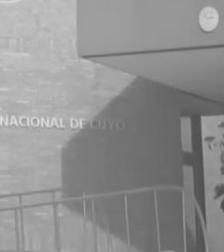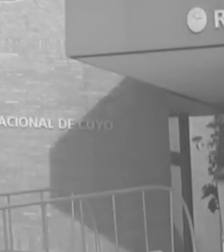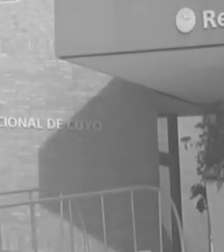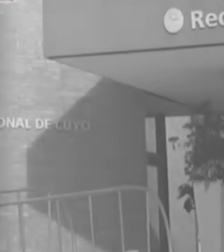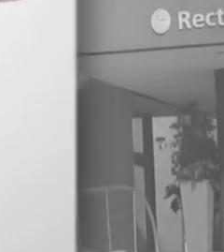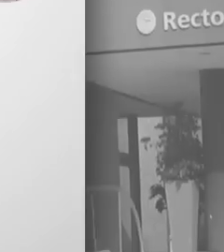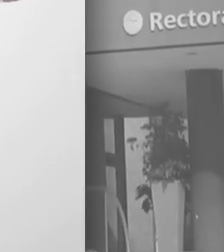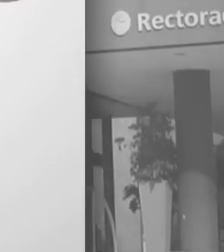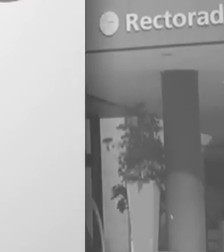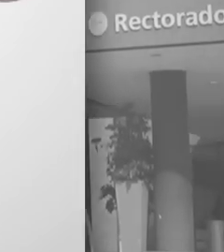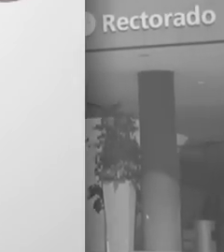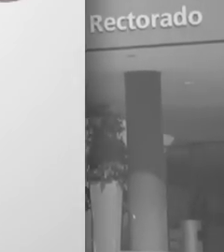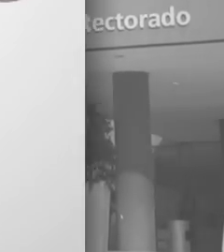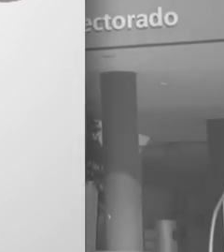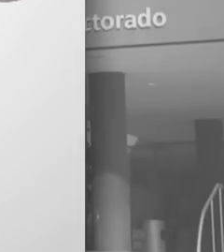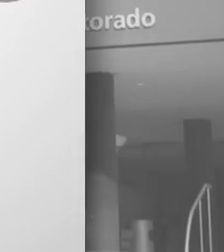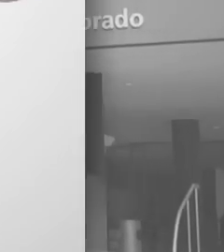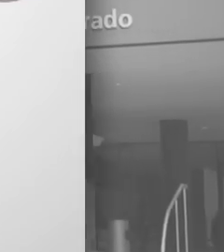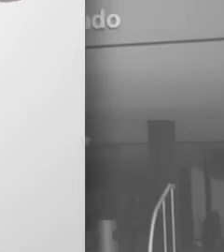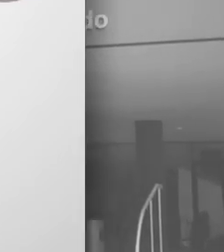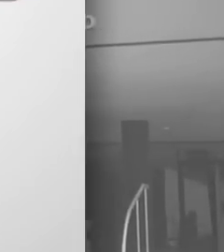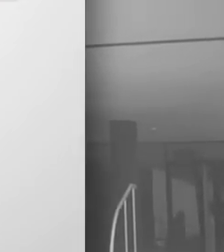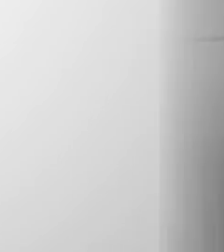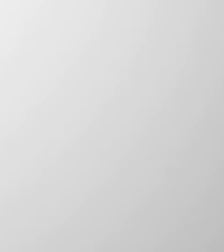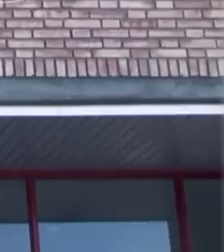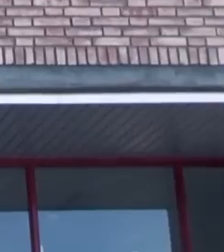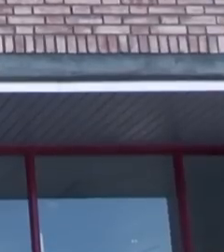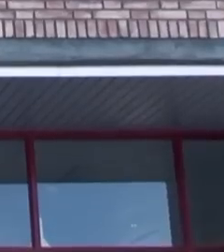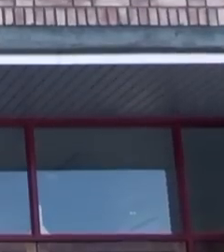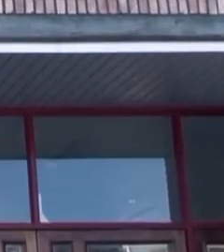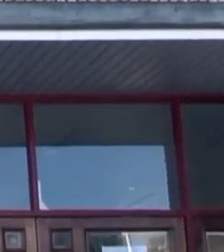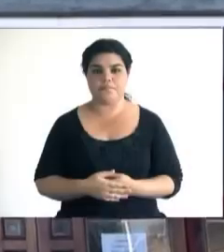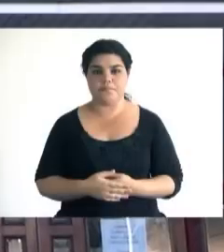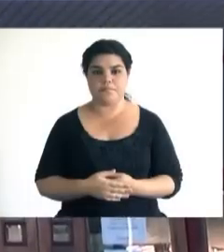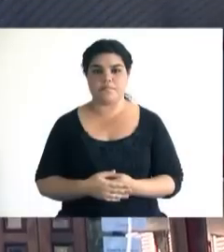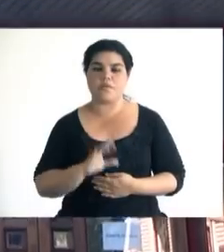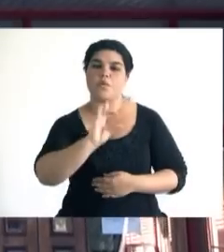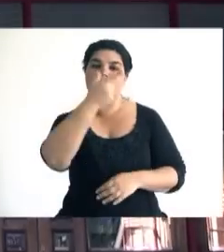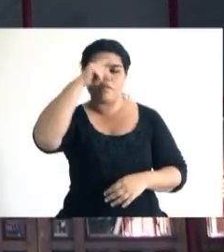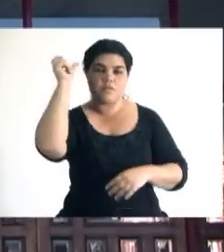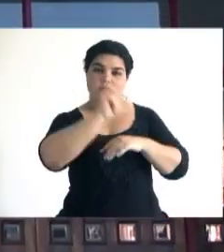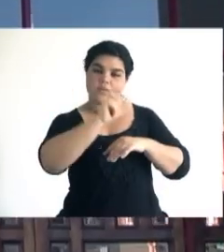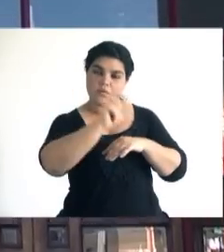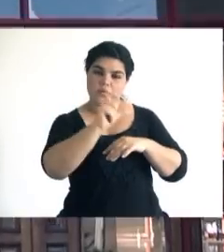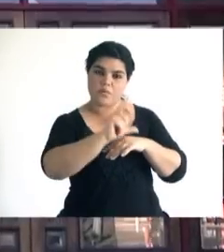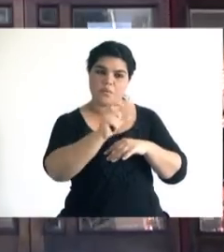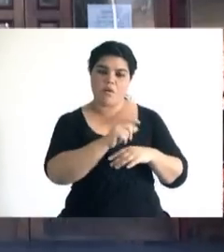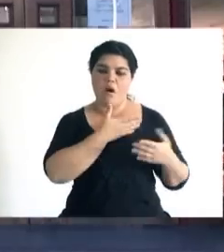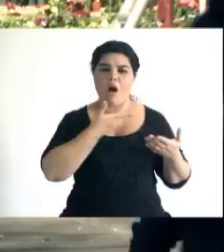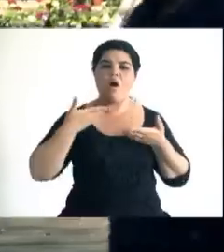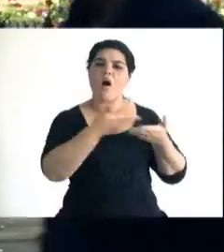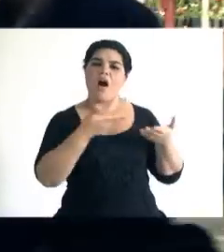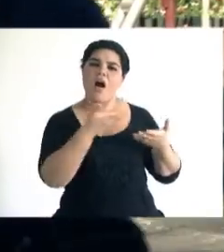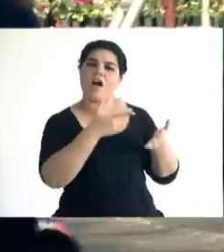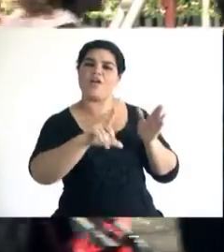Edición U Noticias del Encuyo La Universidad Nacional de Cuyo ofrece